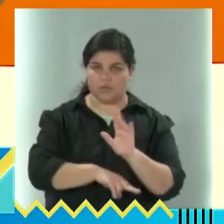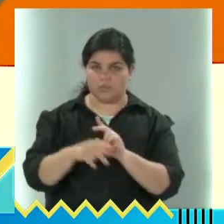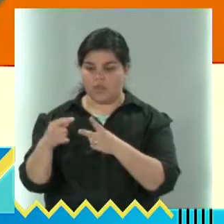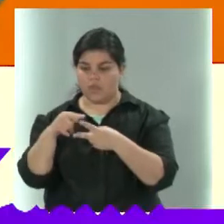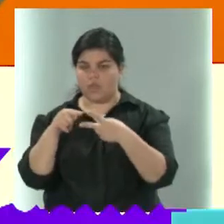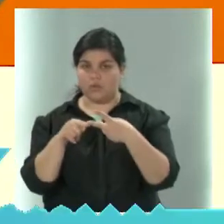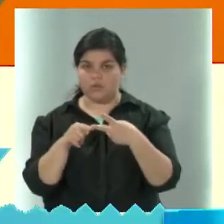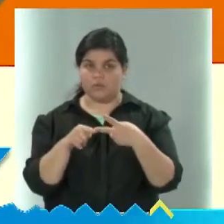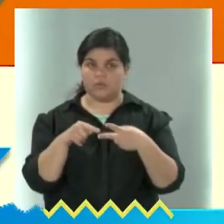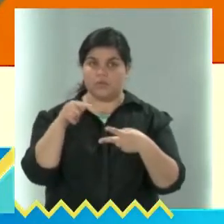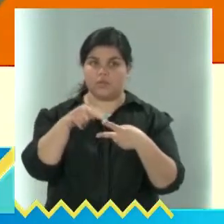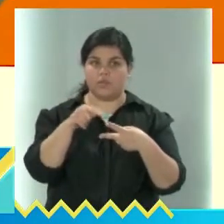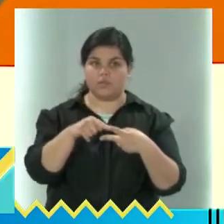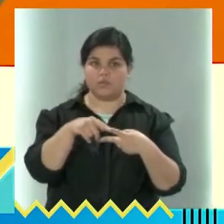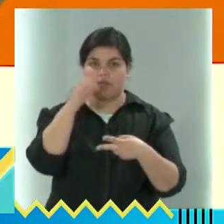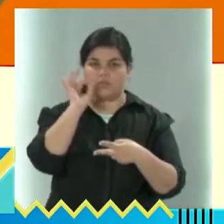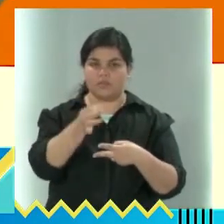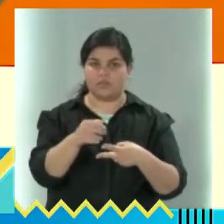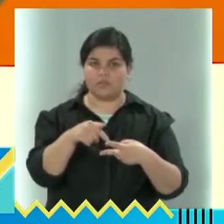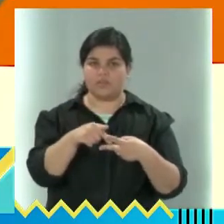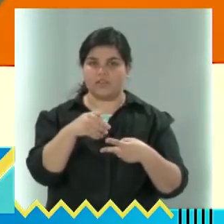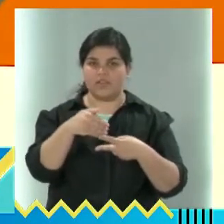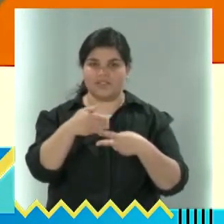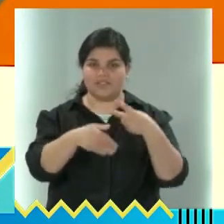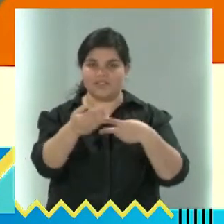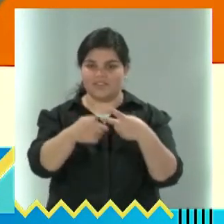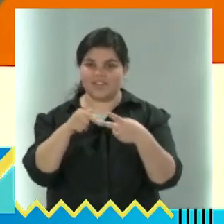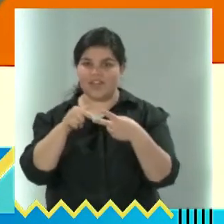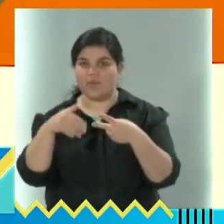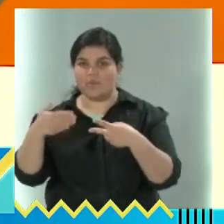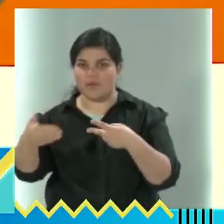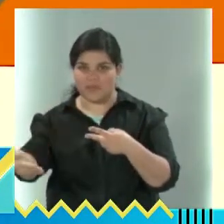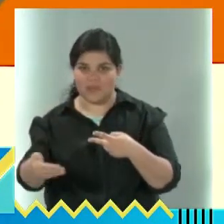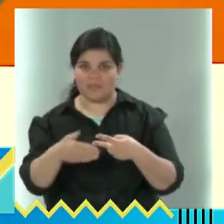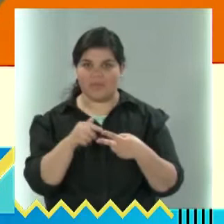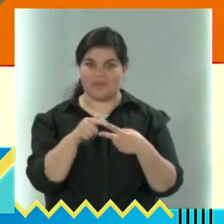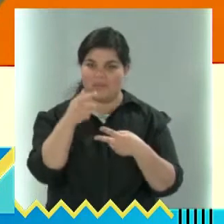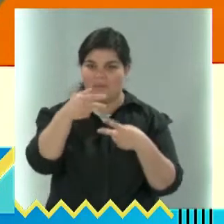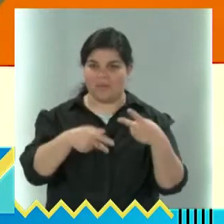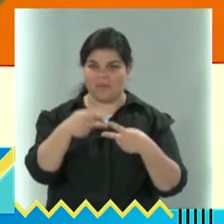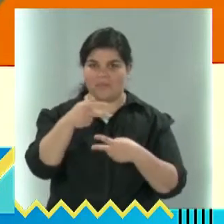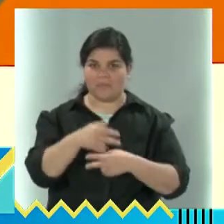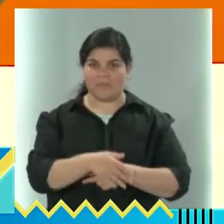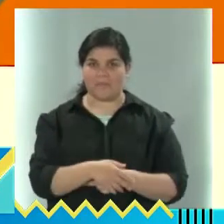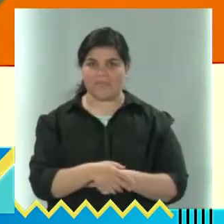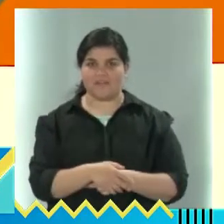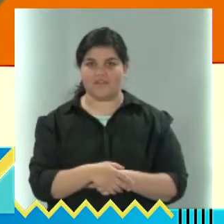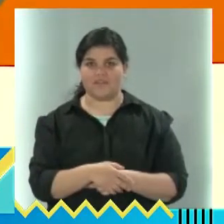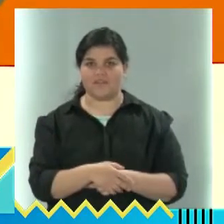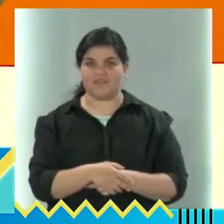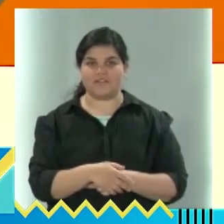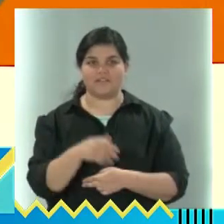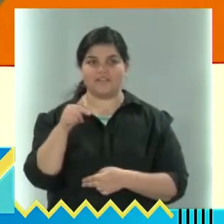son la tipificación de esa conducta, y las procedimentales, cómo se va a determinar. Realmente